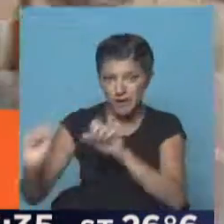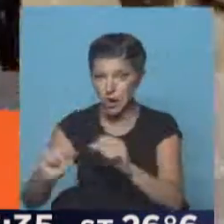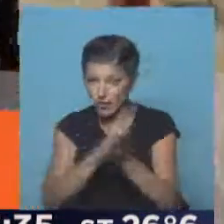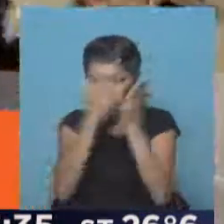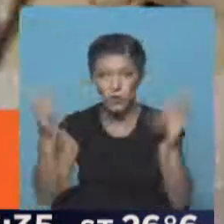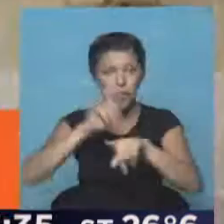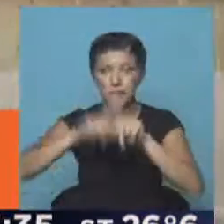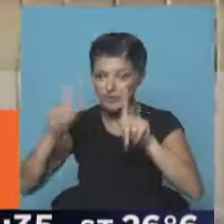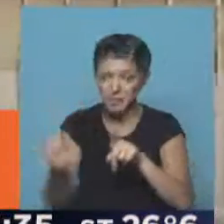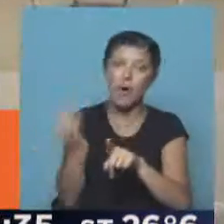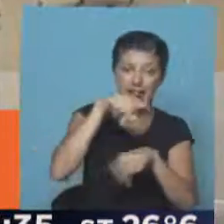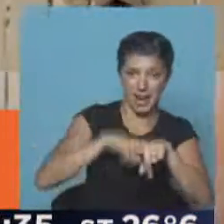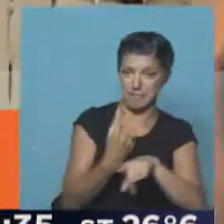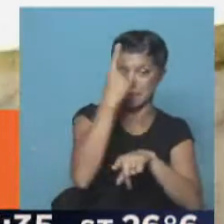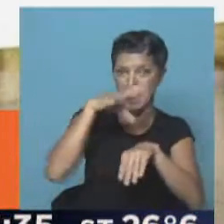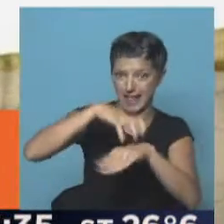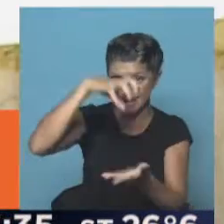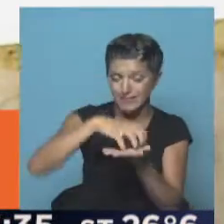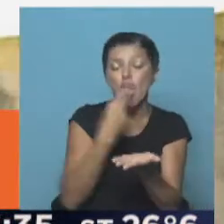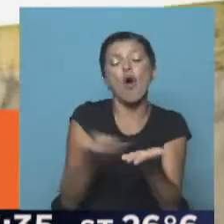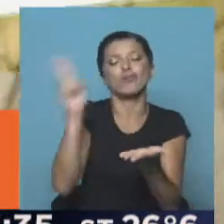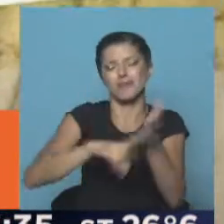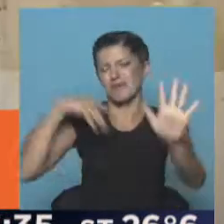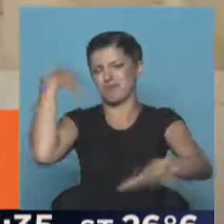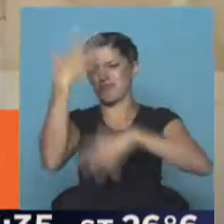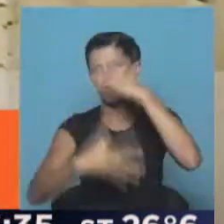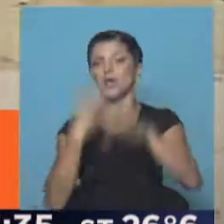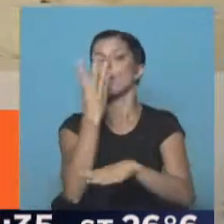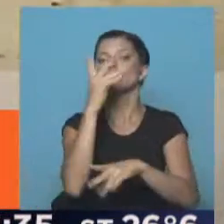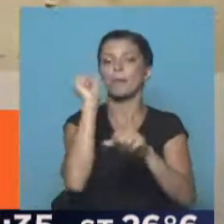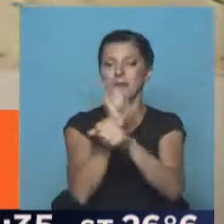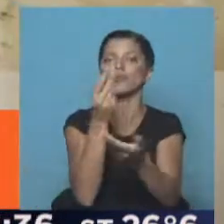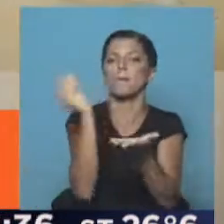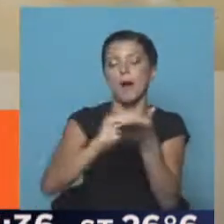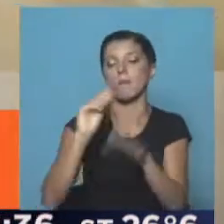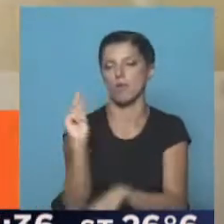vez Manaus fue escenario de otro motín con 4 reclusos muertos.